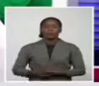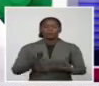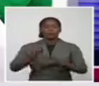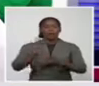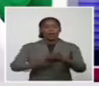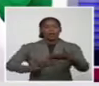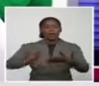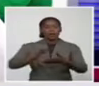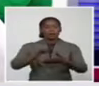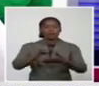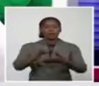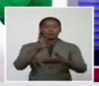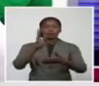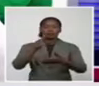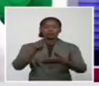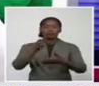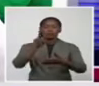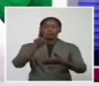de